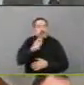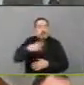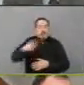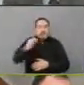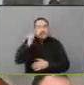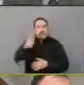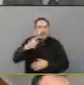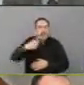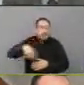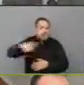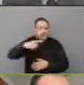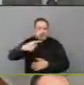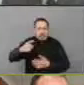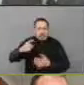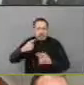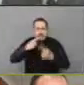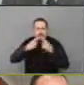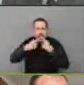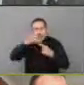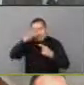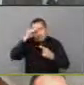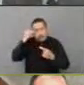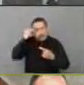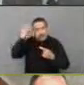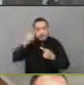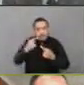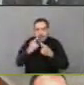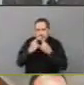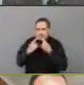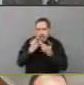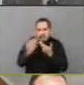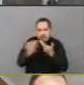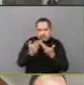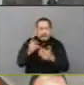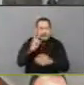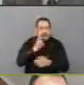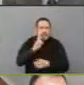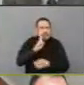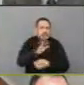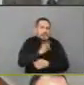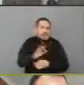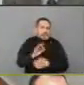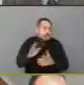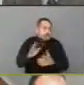otra consideración que tengamos